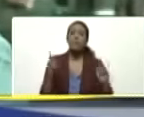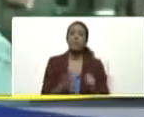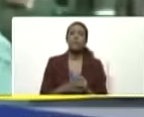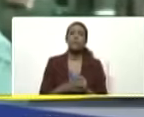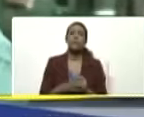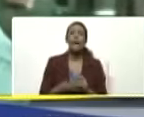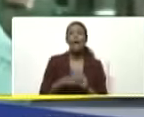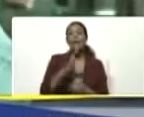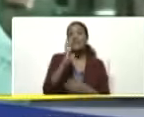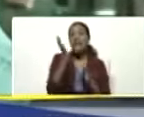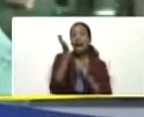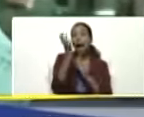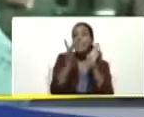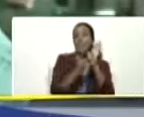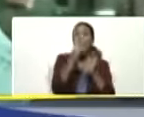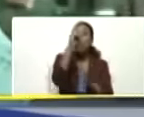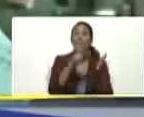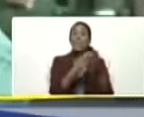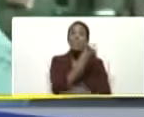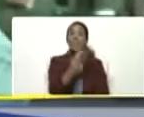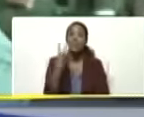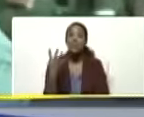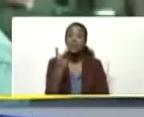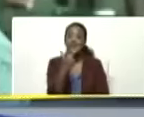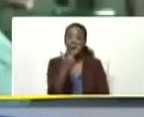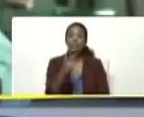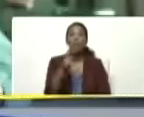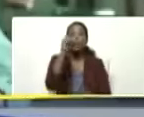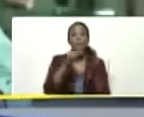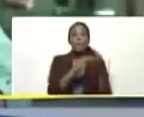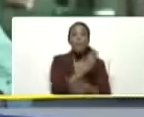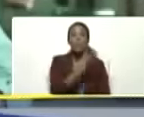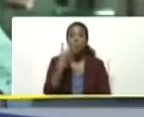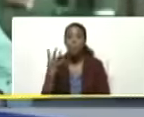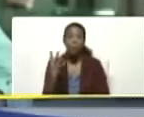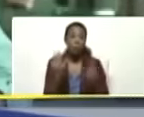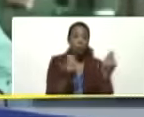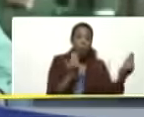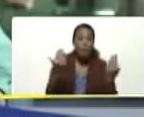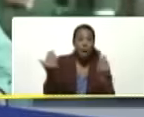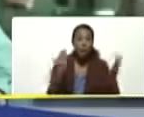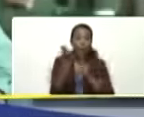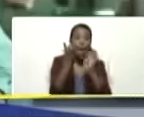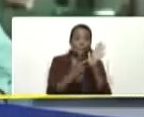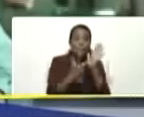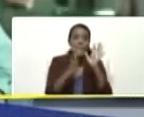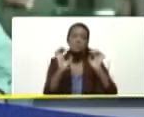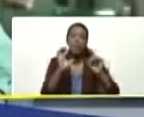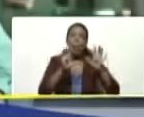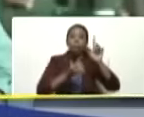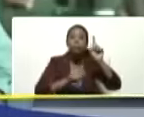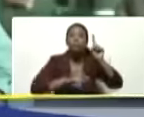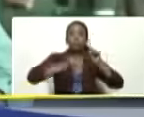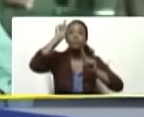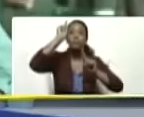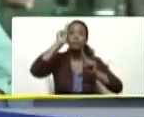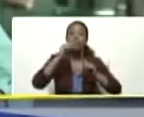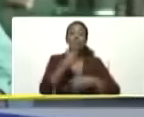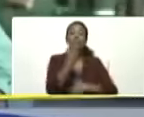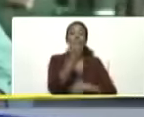de abril 2023 a abril 2024 experimentan un crecimiento